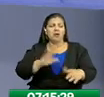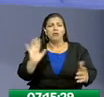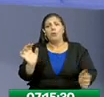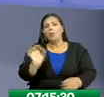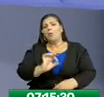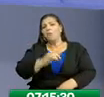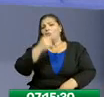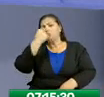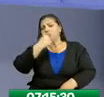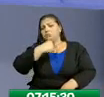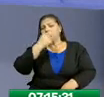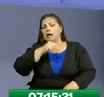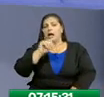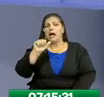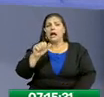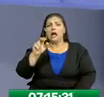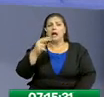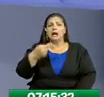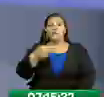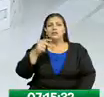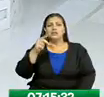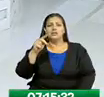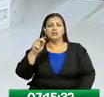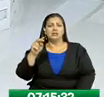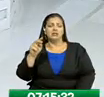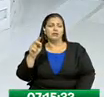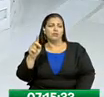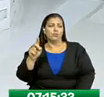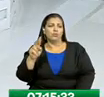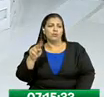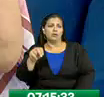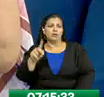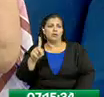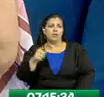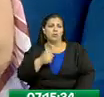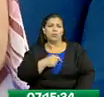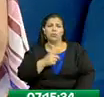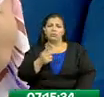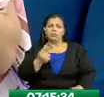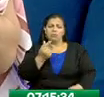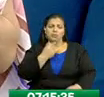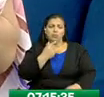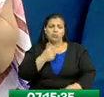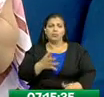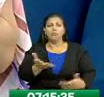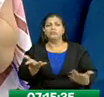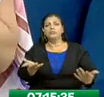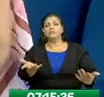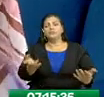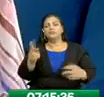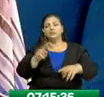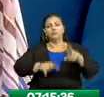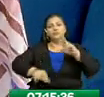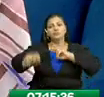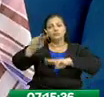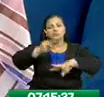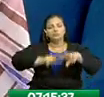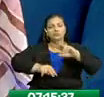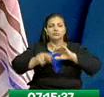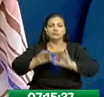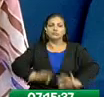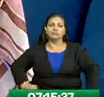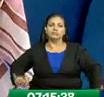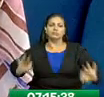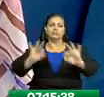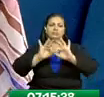tipo de afecciones respiratorias o gripes que no necesariamente revisten un tema de gravedad. Ahora, ¿qué